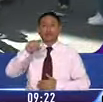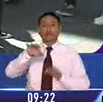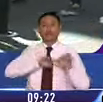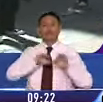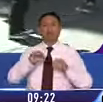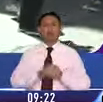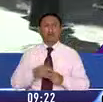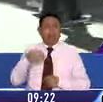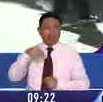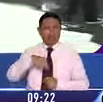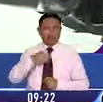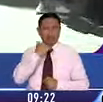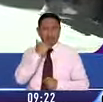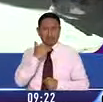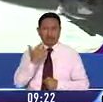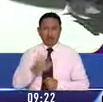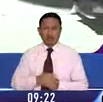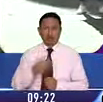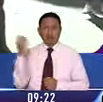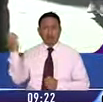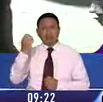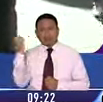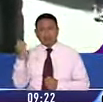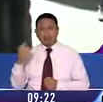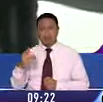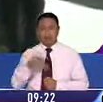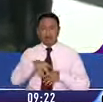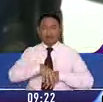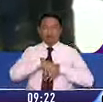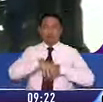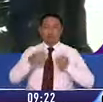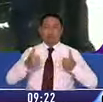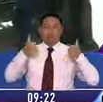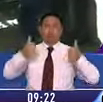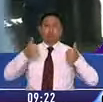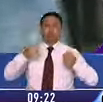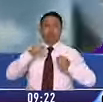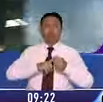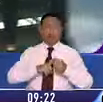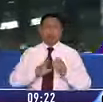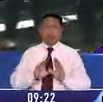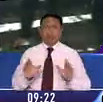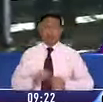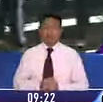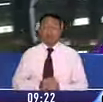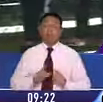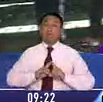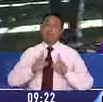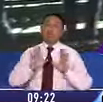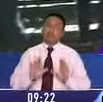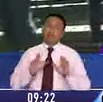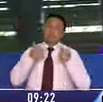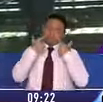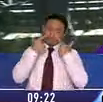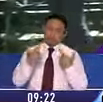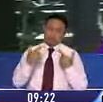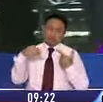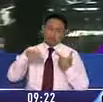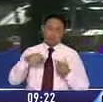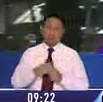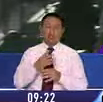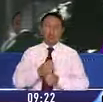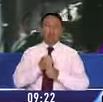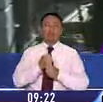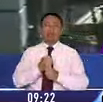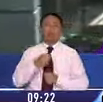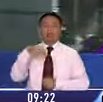indicado es que no hay ninguna alarma sobre movilizaciones en la capital, pues sin embargo dijo que se mantiene un contingente de